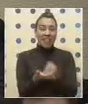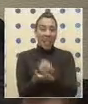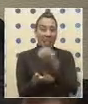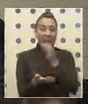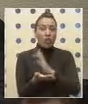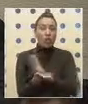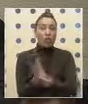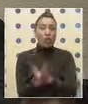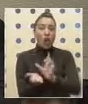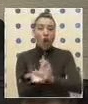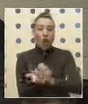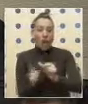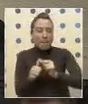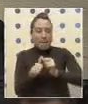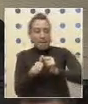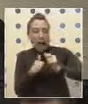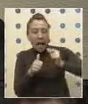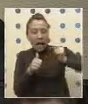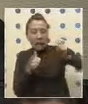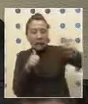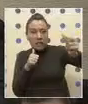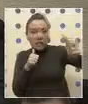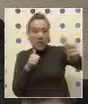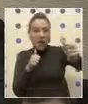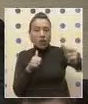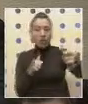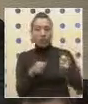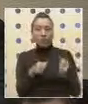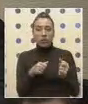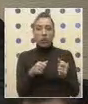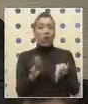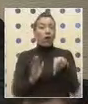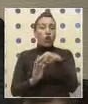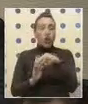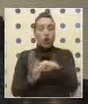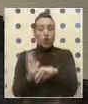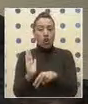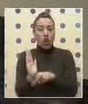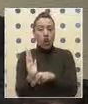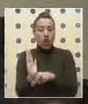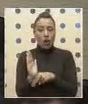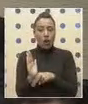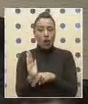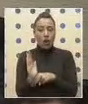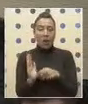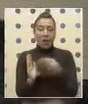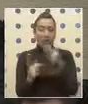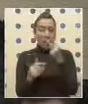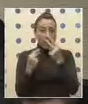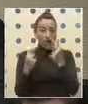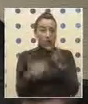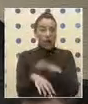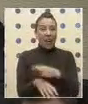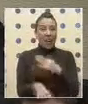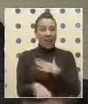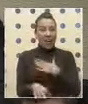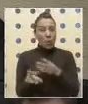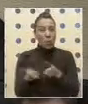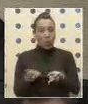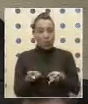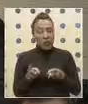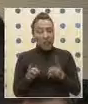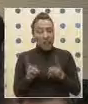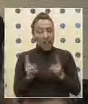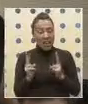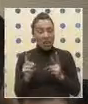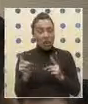en todas las zonas más apartadas, simplemente por normativas, considerando que la salud es un derecho y